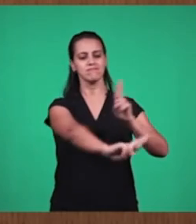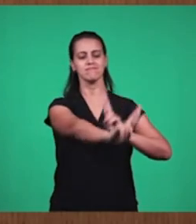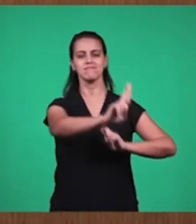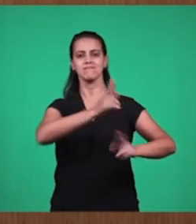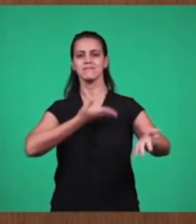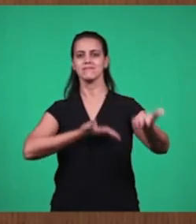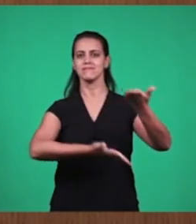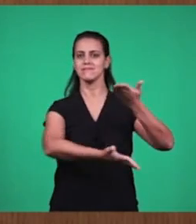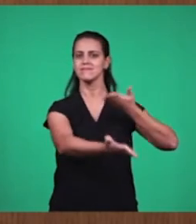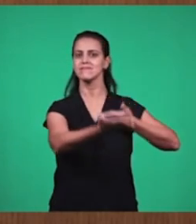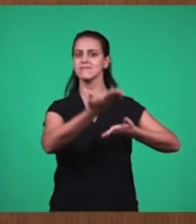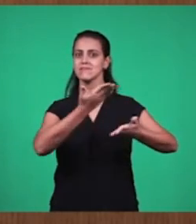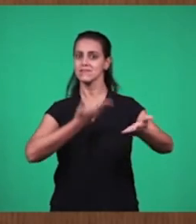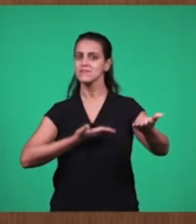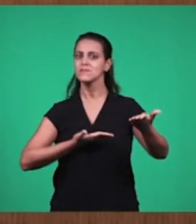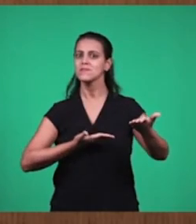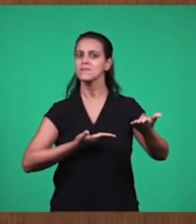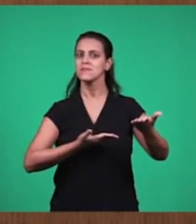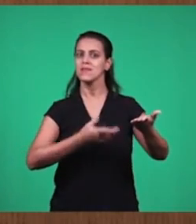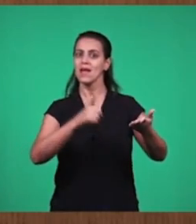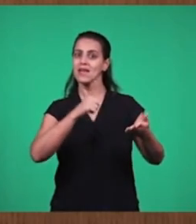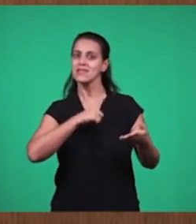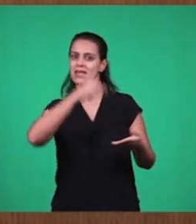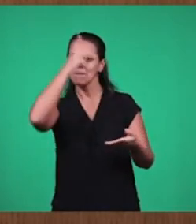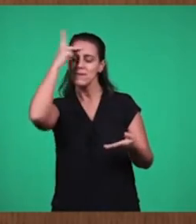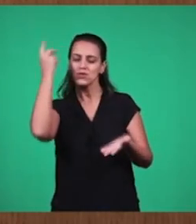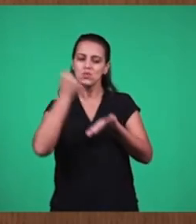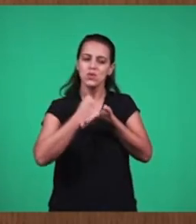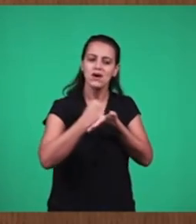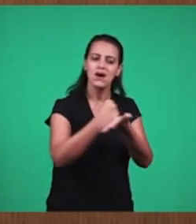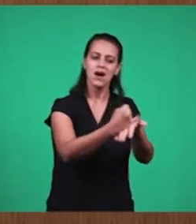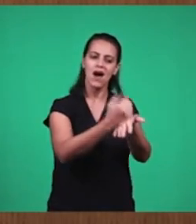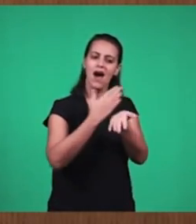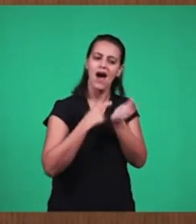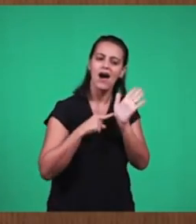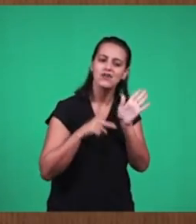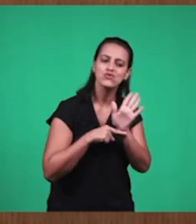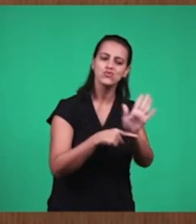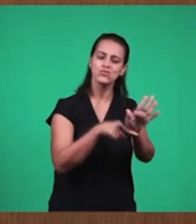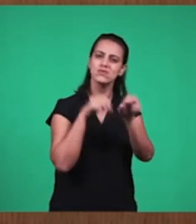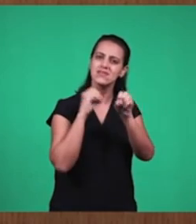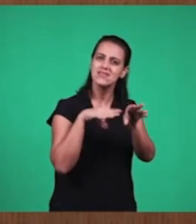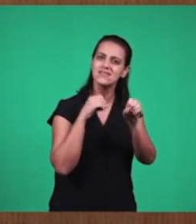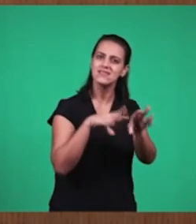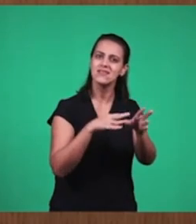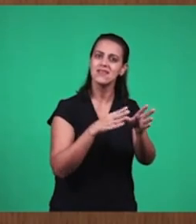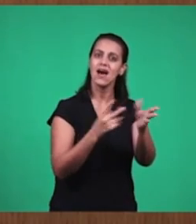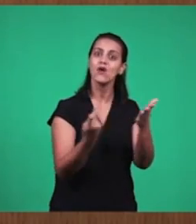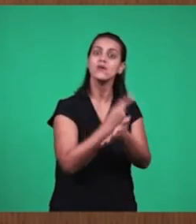personas, y a través de la mediación, de la enseñanza, ellas se vuelven